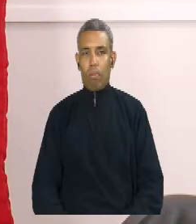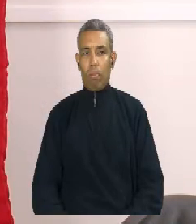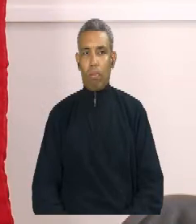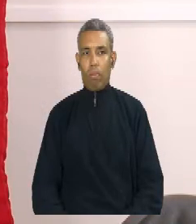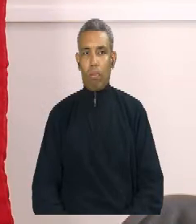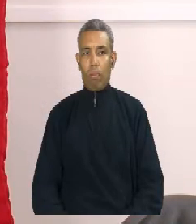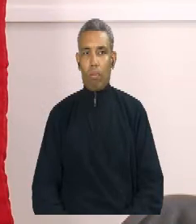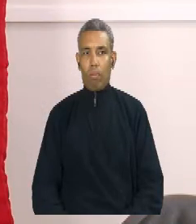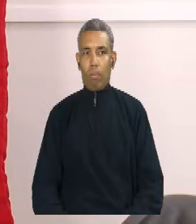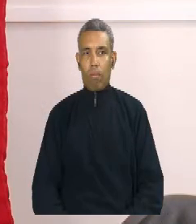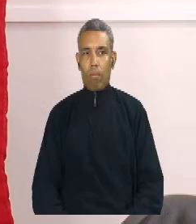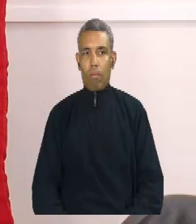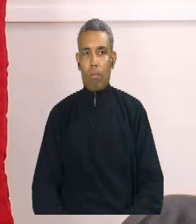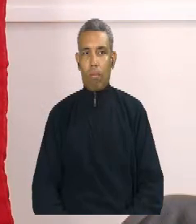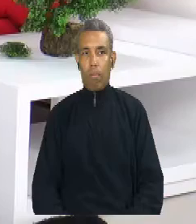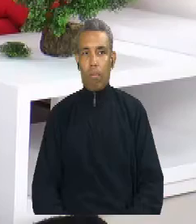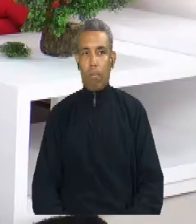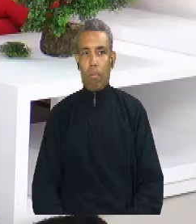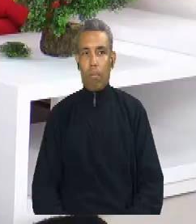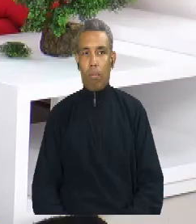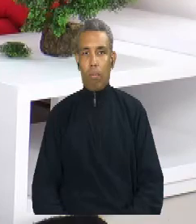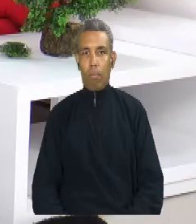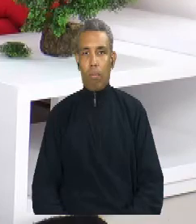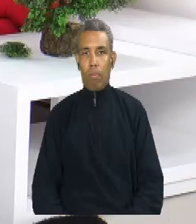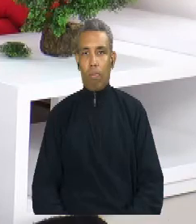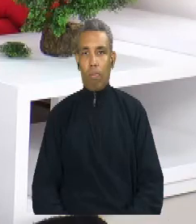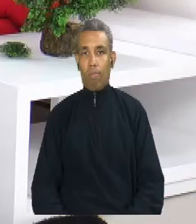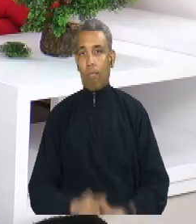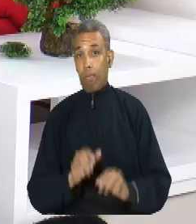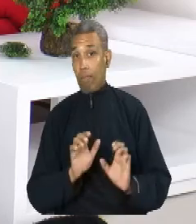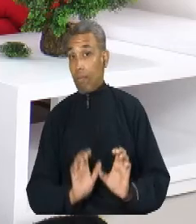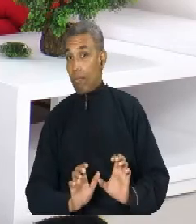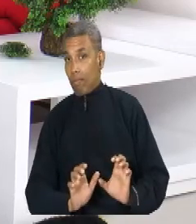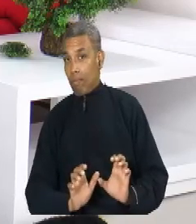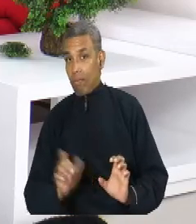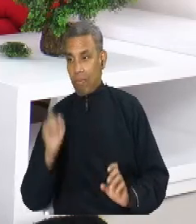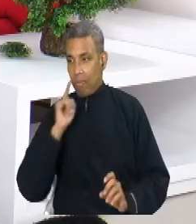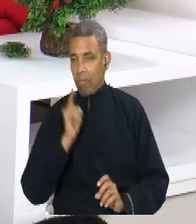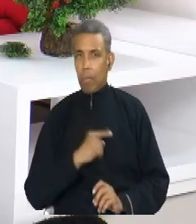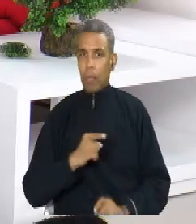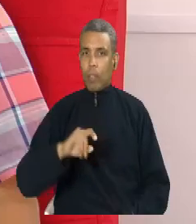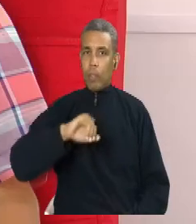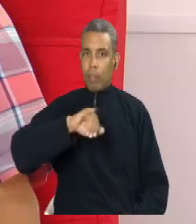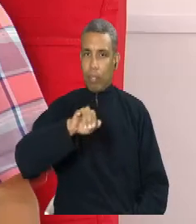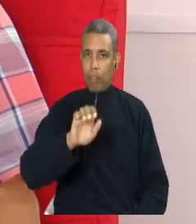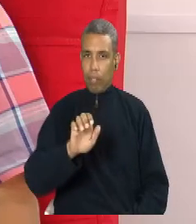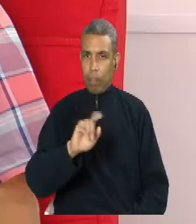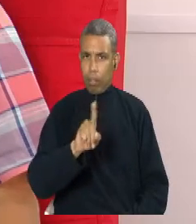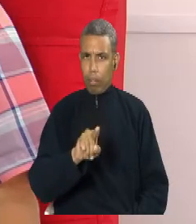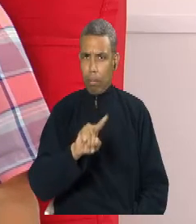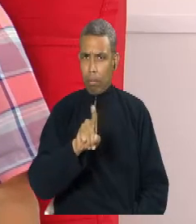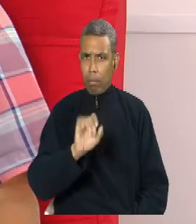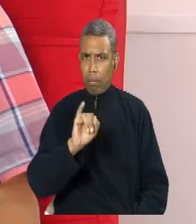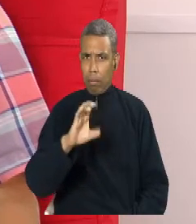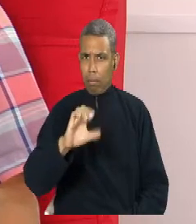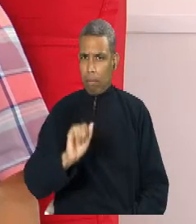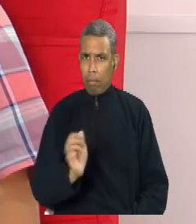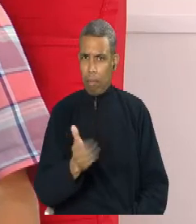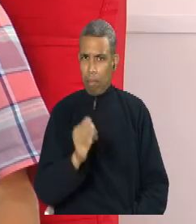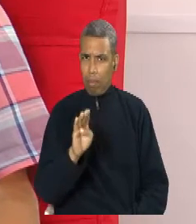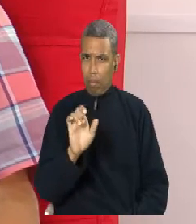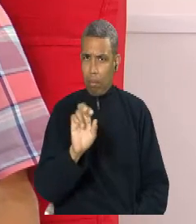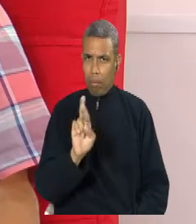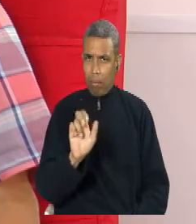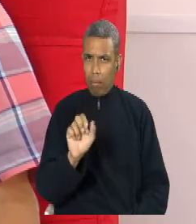bueno ahora teníamos la nota de jessica barras que está los procedimientos y tratamientos no puede impresionar estaba mirando en el monitor